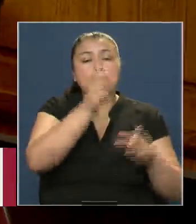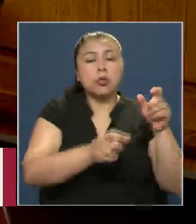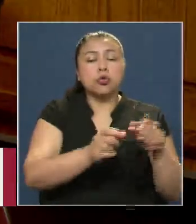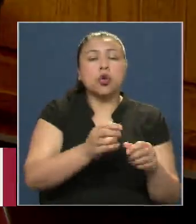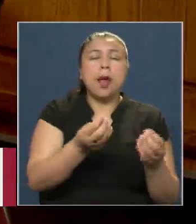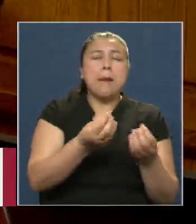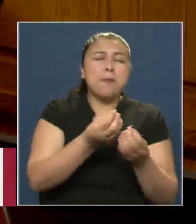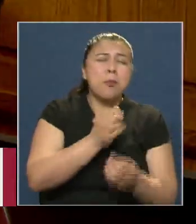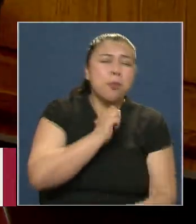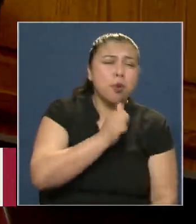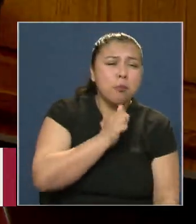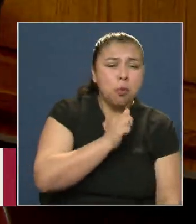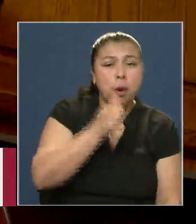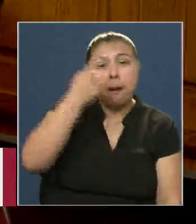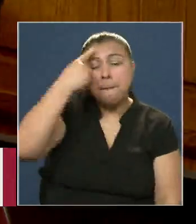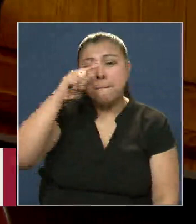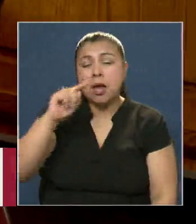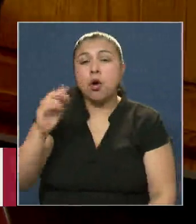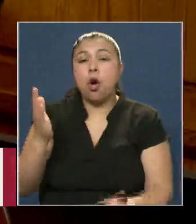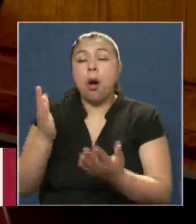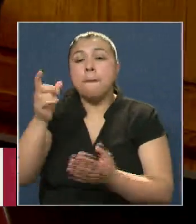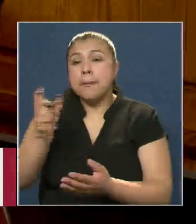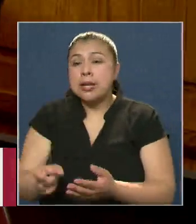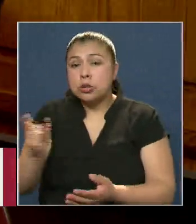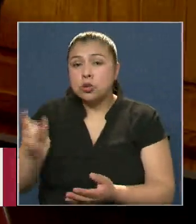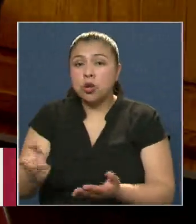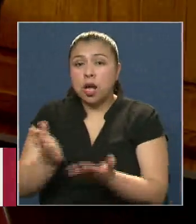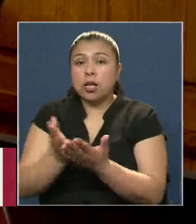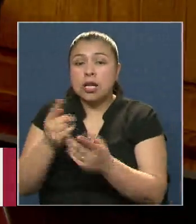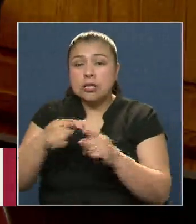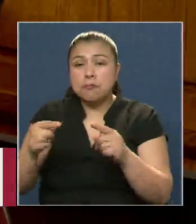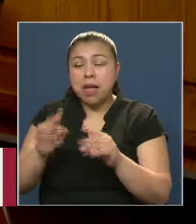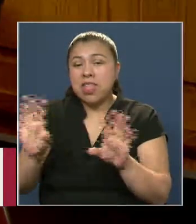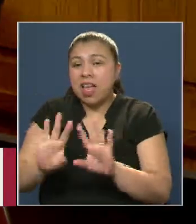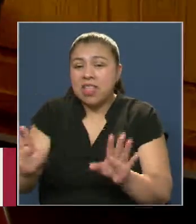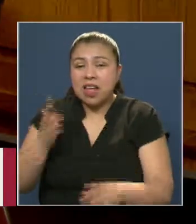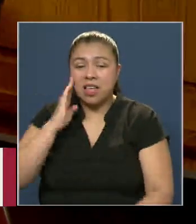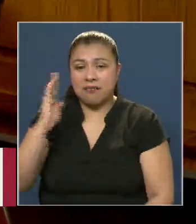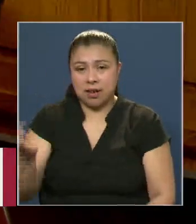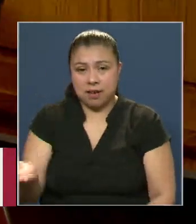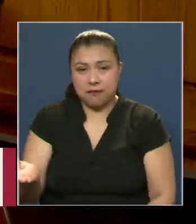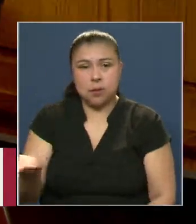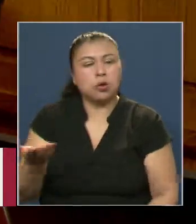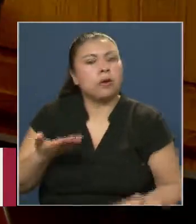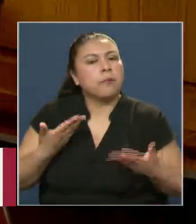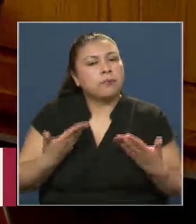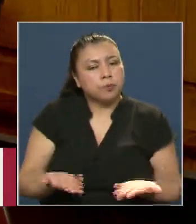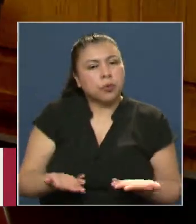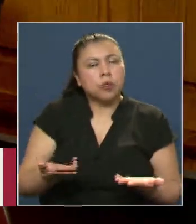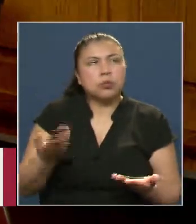la clase media hay nada. Y en ese sentido, ¿cierto?,